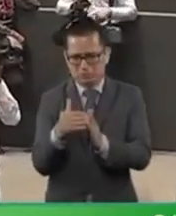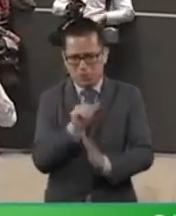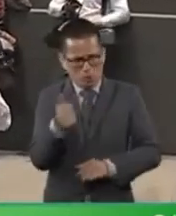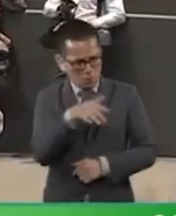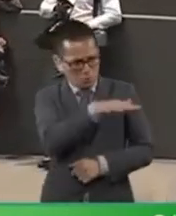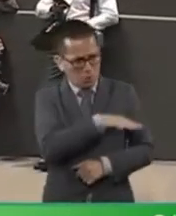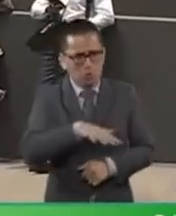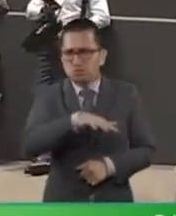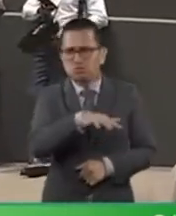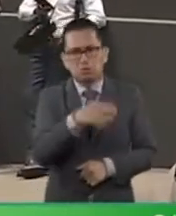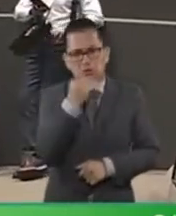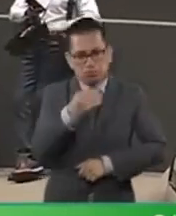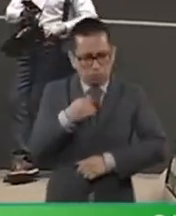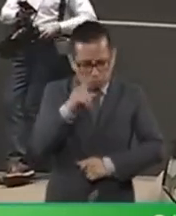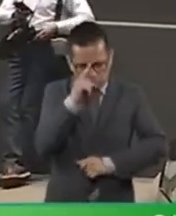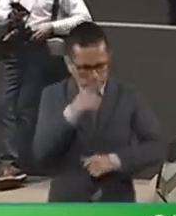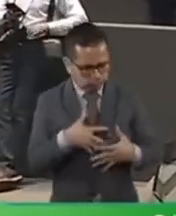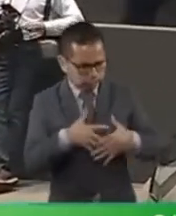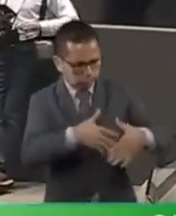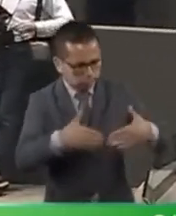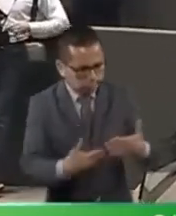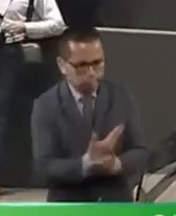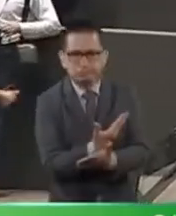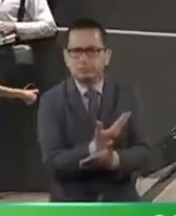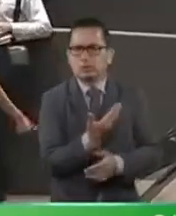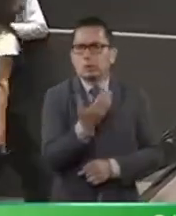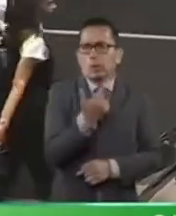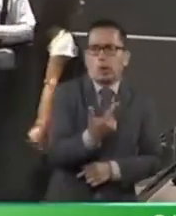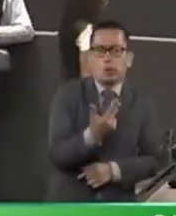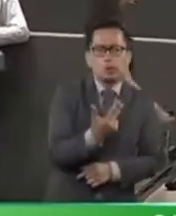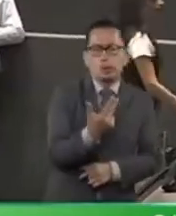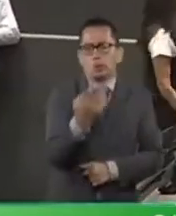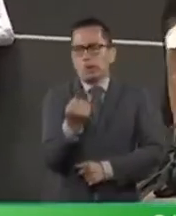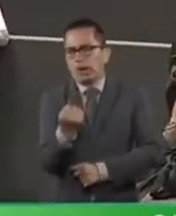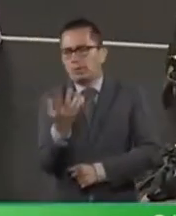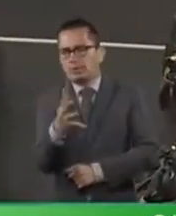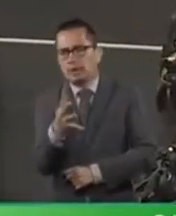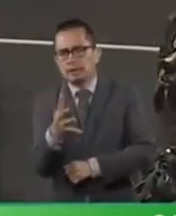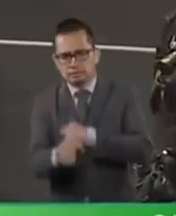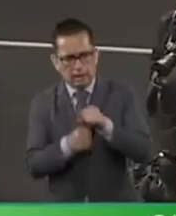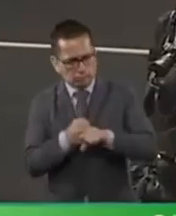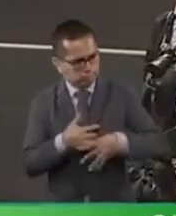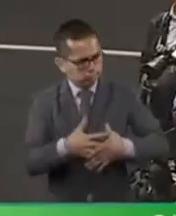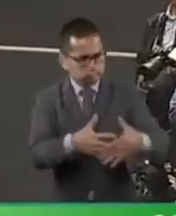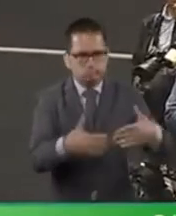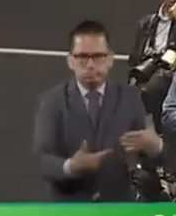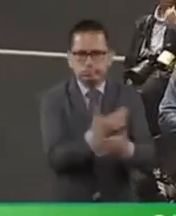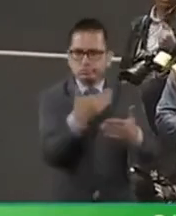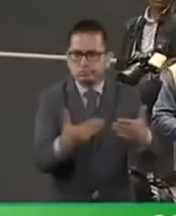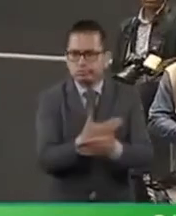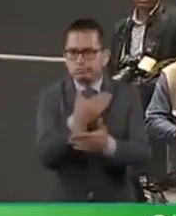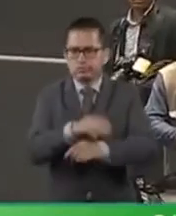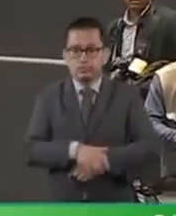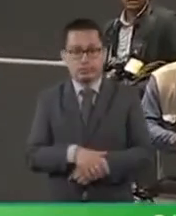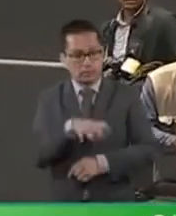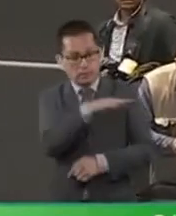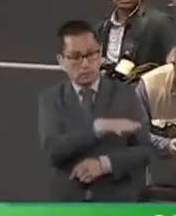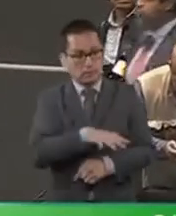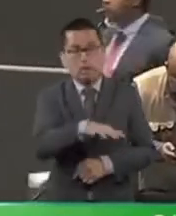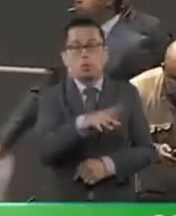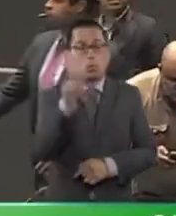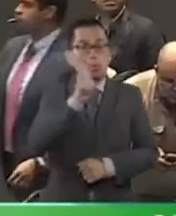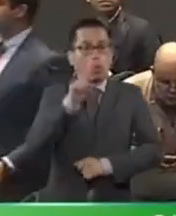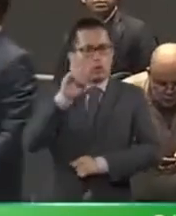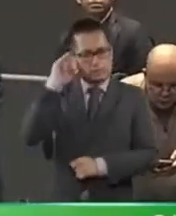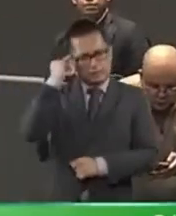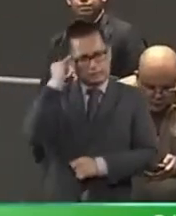10, 9 y 12 años. Hoy estamos hablando de que 29% de mujeres indígenas padecen un